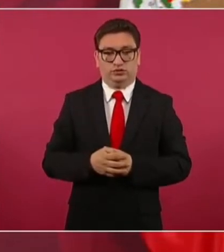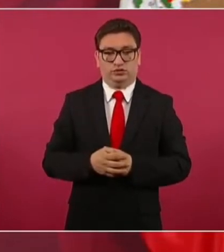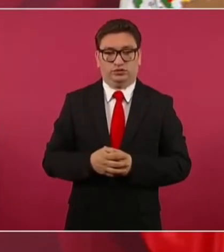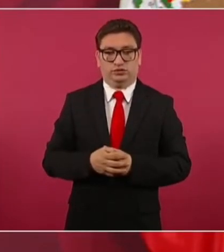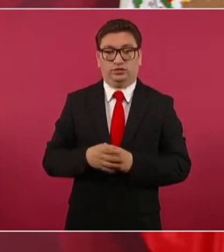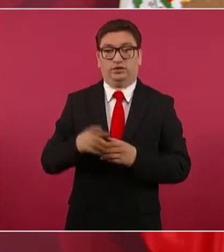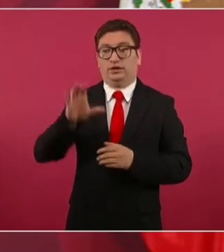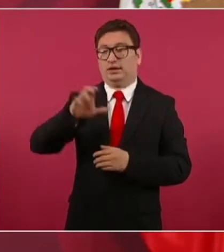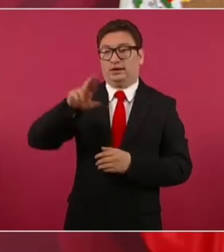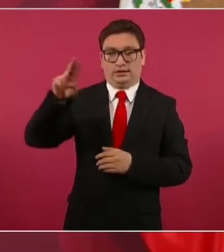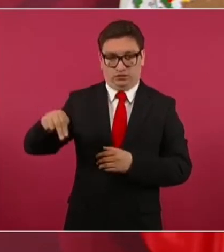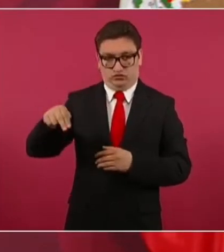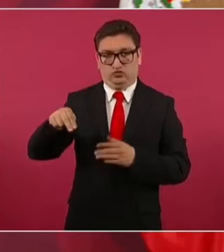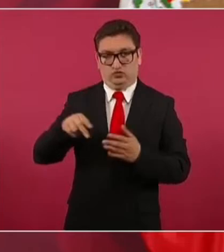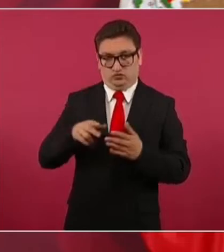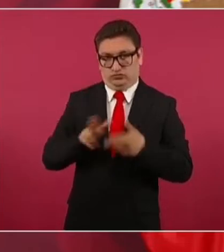a Cancún,